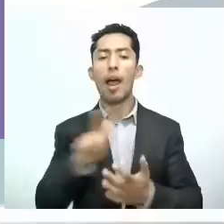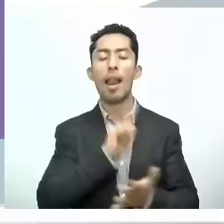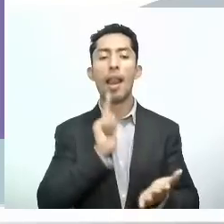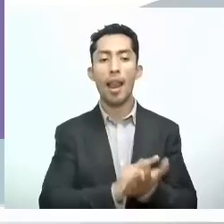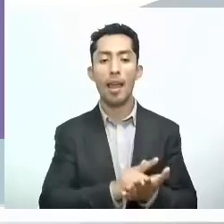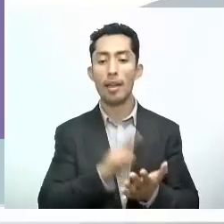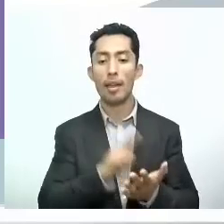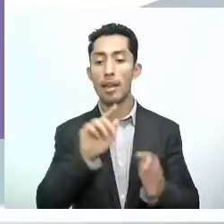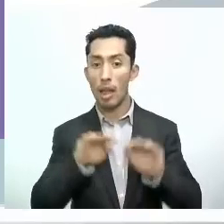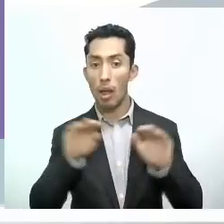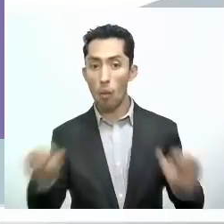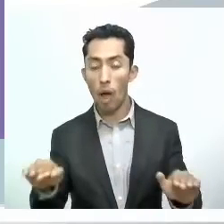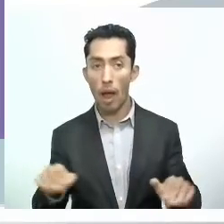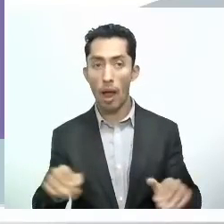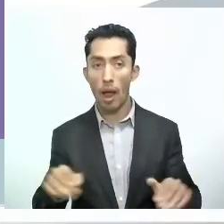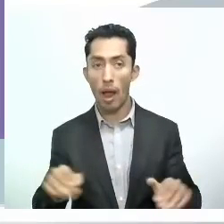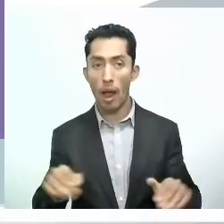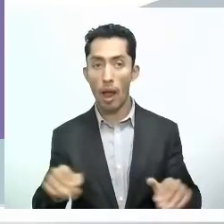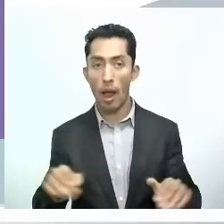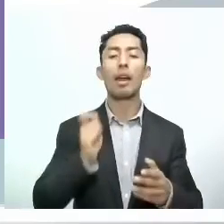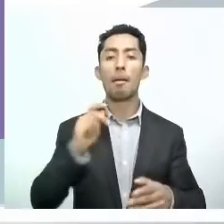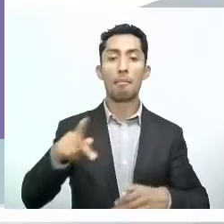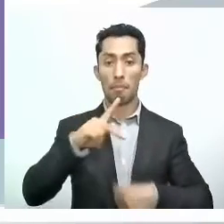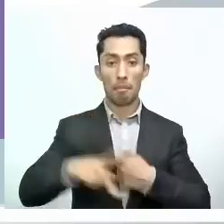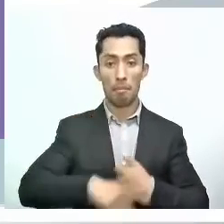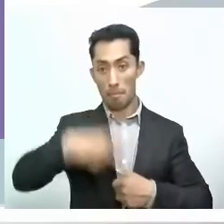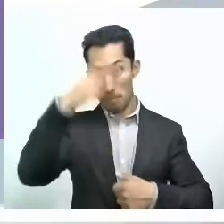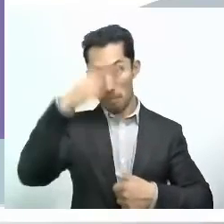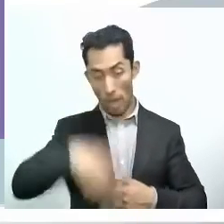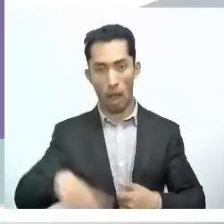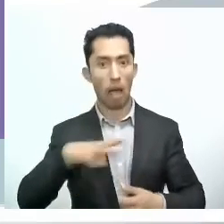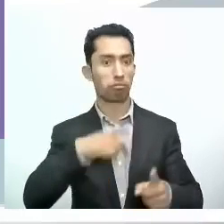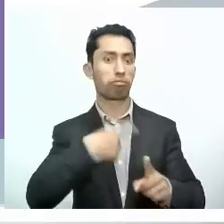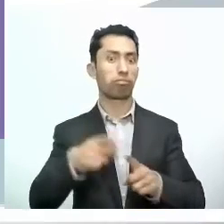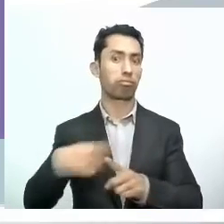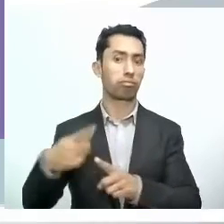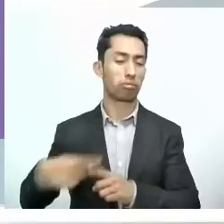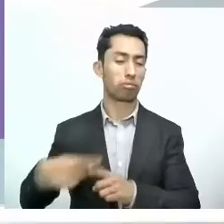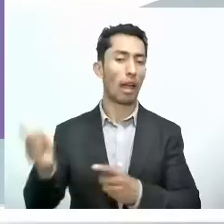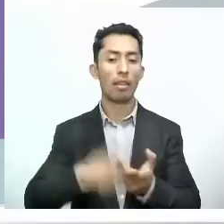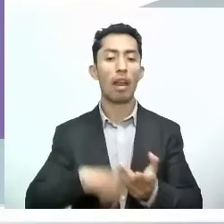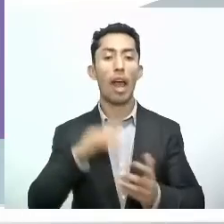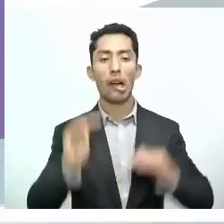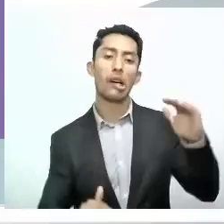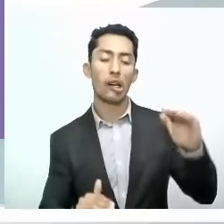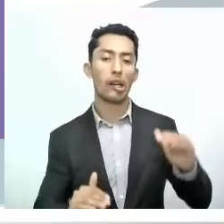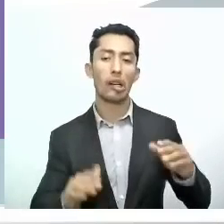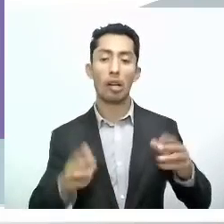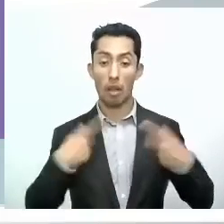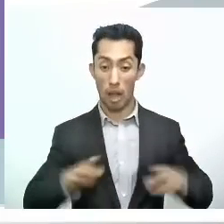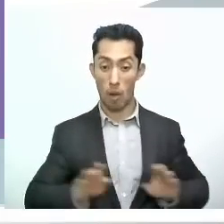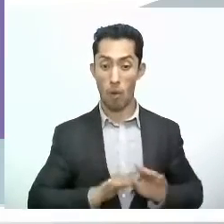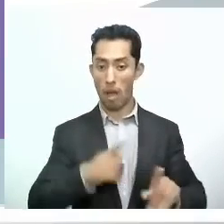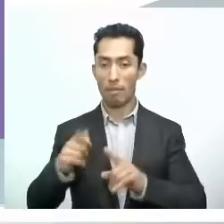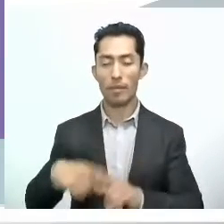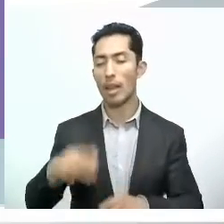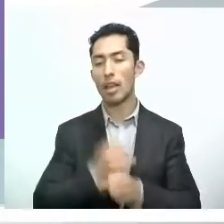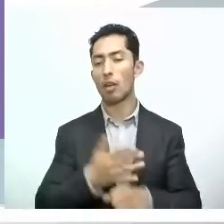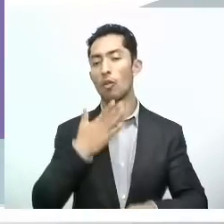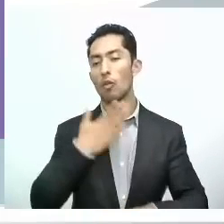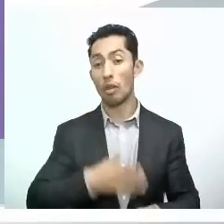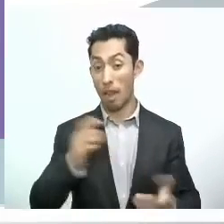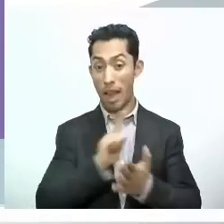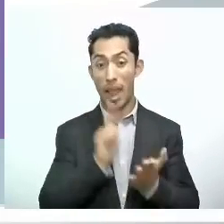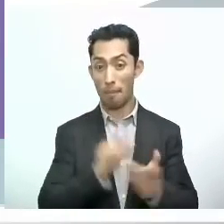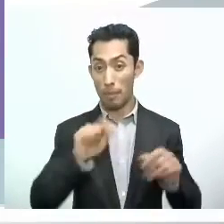igual en un mundo, en un México diversamente desigual, ¿no? E injusto. Entonces, también hacer